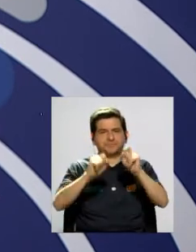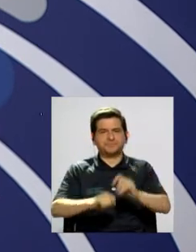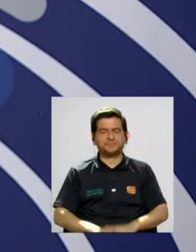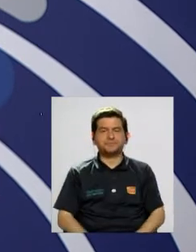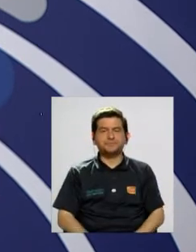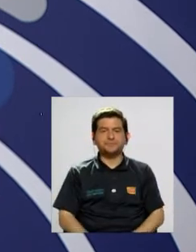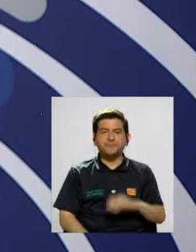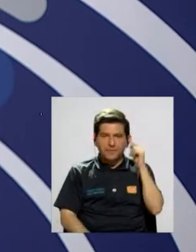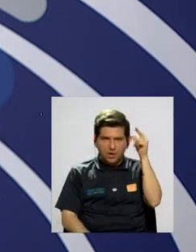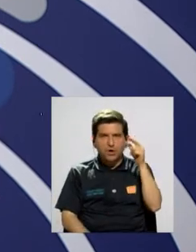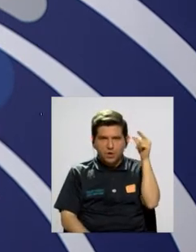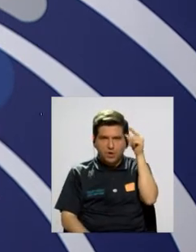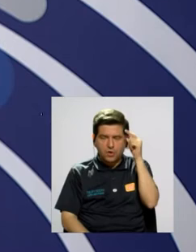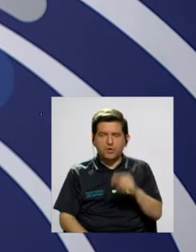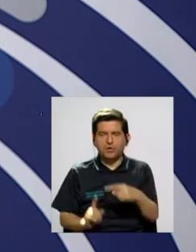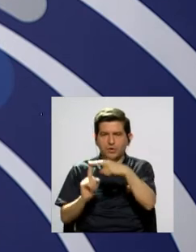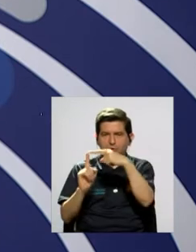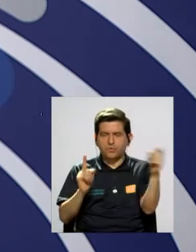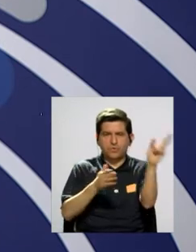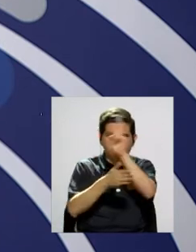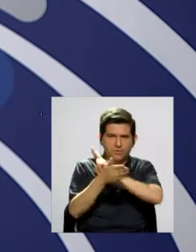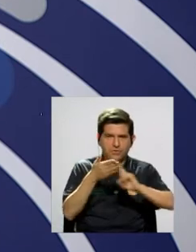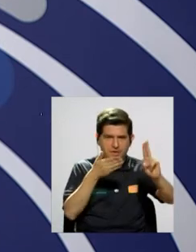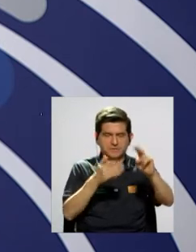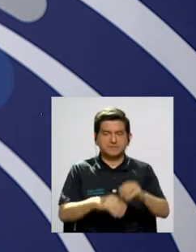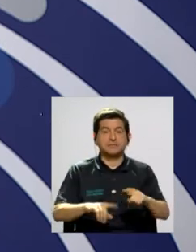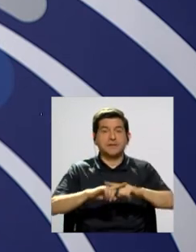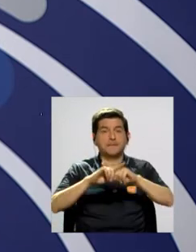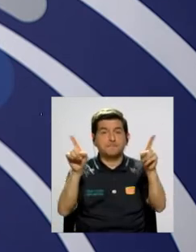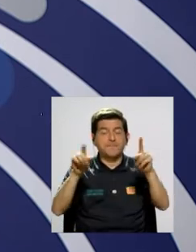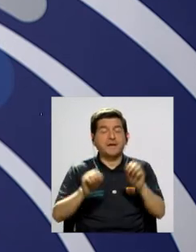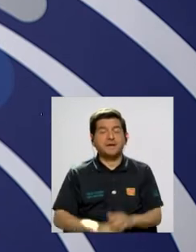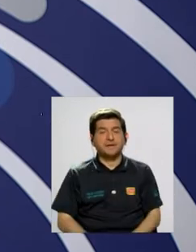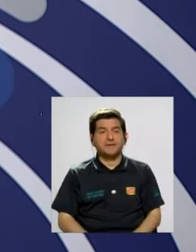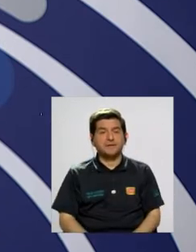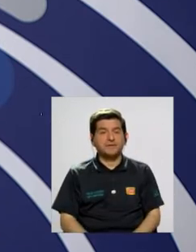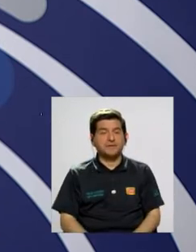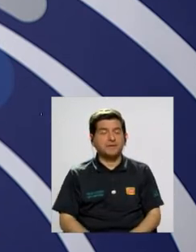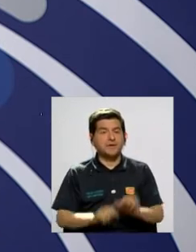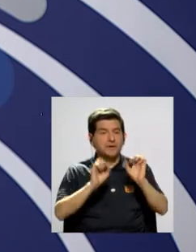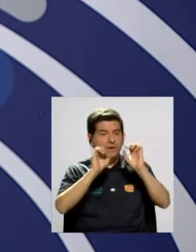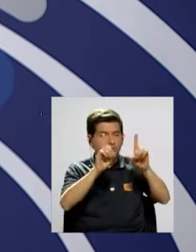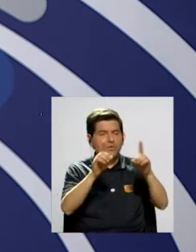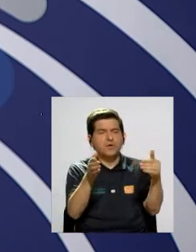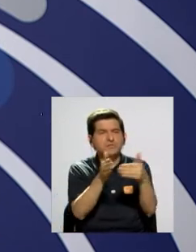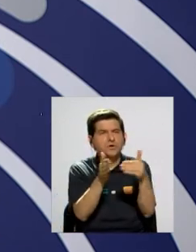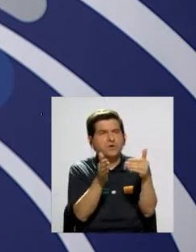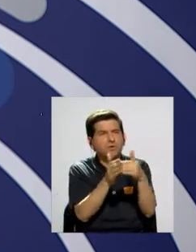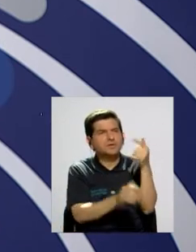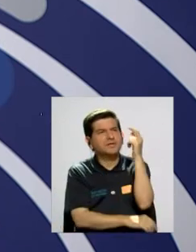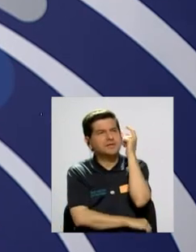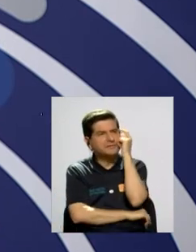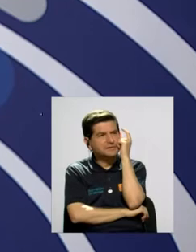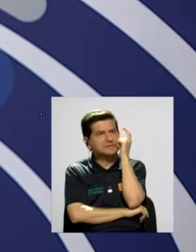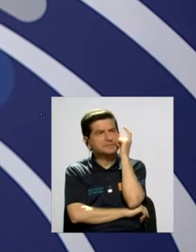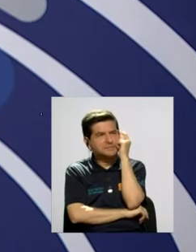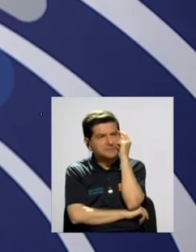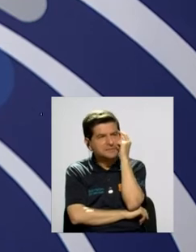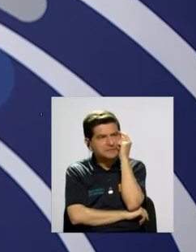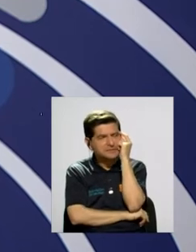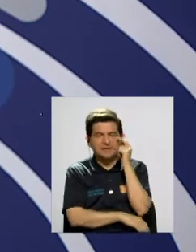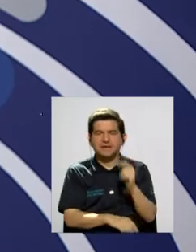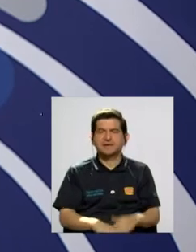la lógica, digamos, desde las universidades, pero me parece que la educación, repensar la educación desde